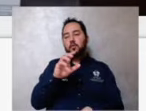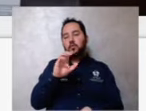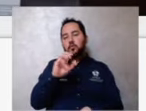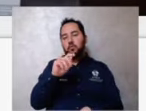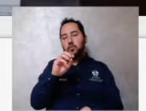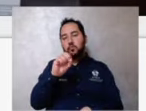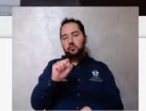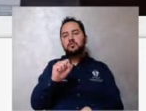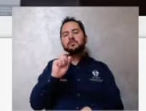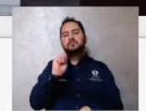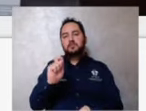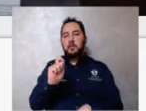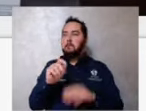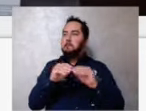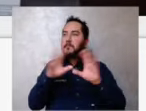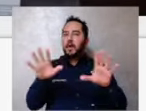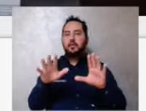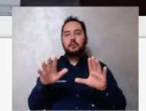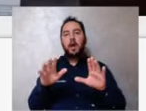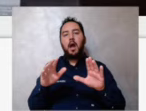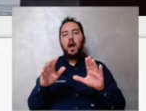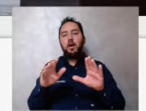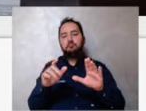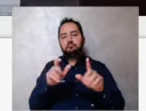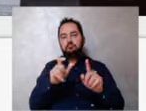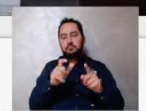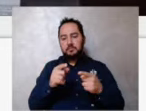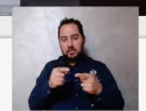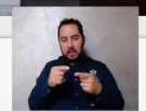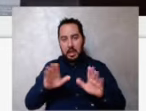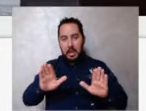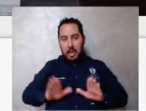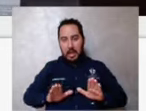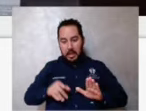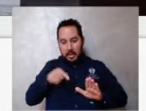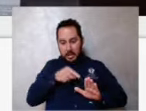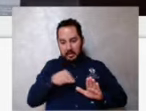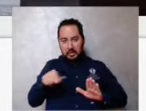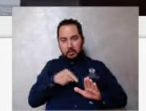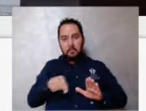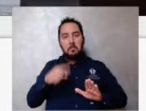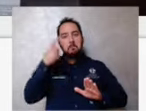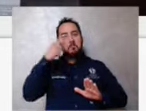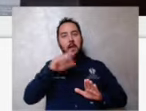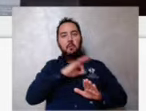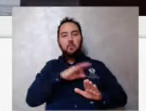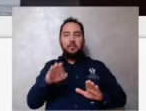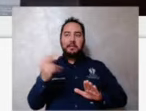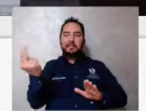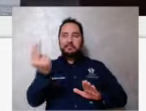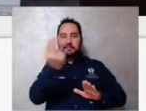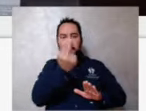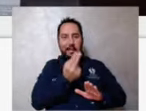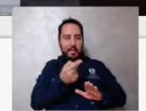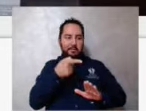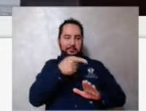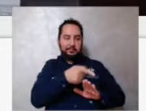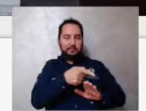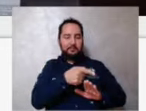sentencia se expida con las características ahí señaladas y que sea asequible a las necesidades de la parte